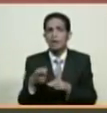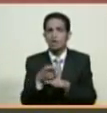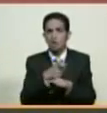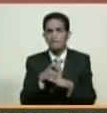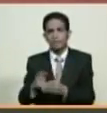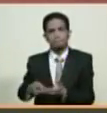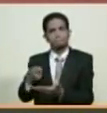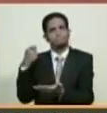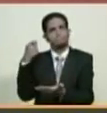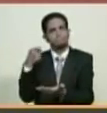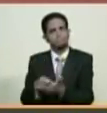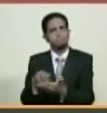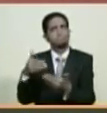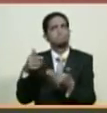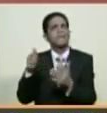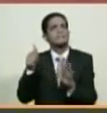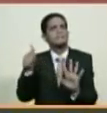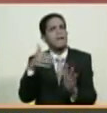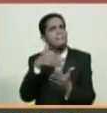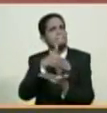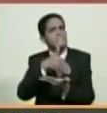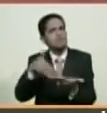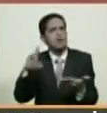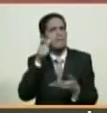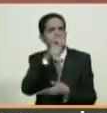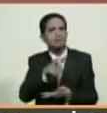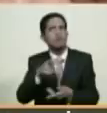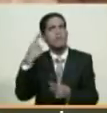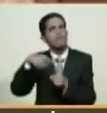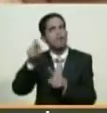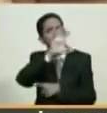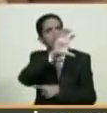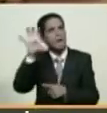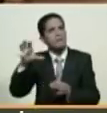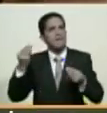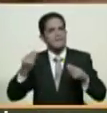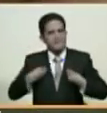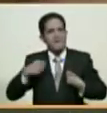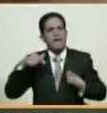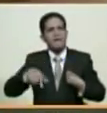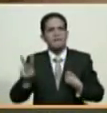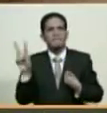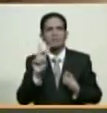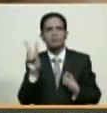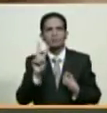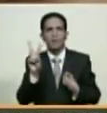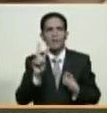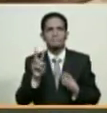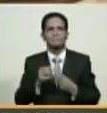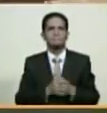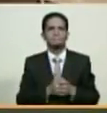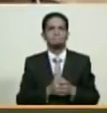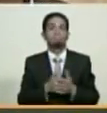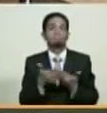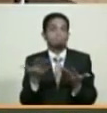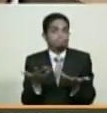para los más de 6 millones y medio de migrantes colombianos, ecuatorianos y peruanos que están en Venezuela. Miren,